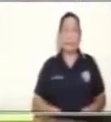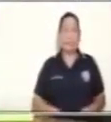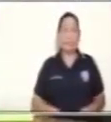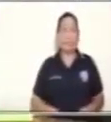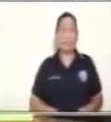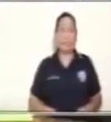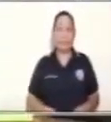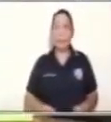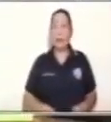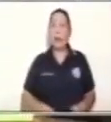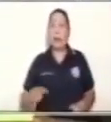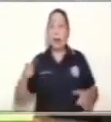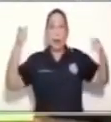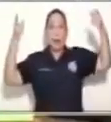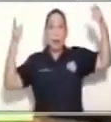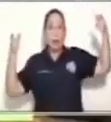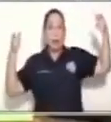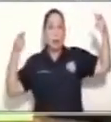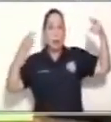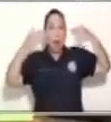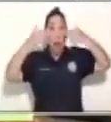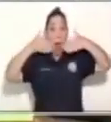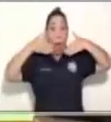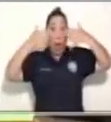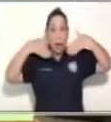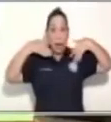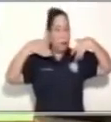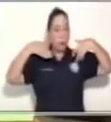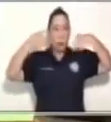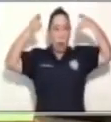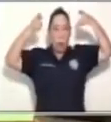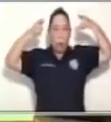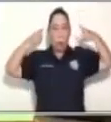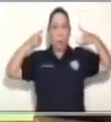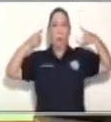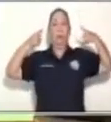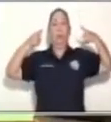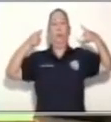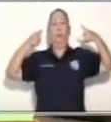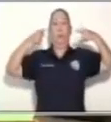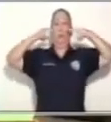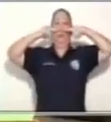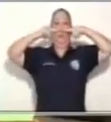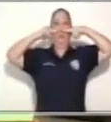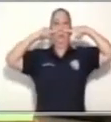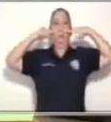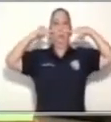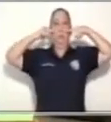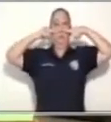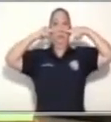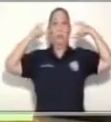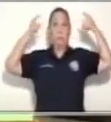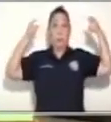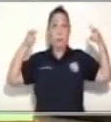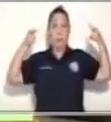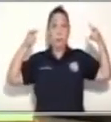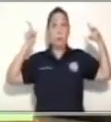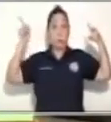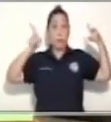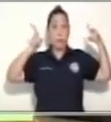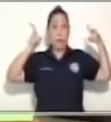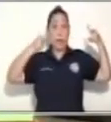Y no se le ve la cara, porque es muy pequeño y el sombrero es demasiado grande. Y este personaje